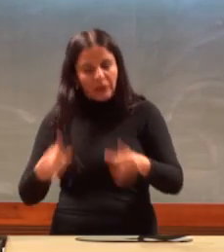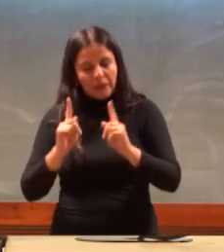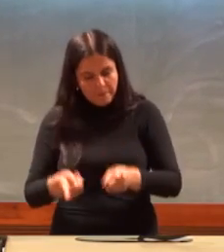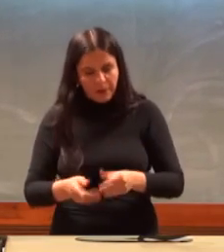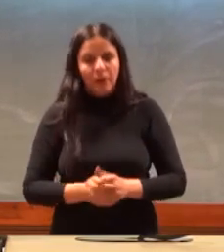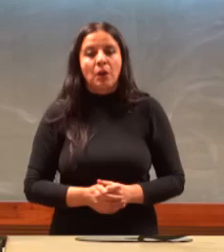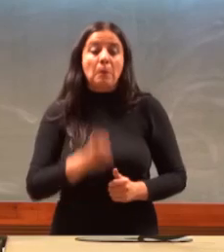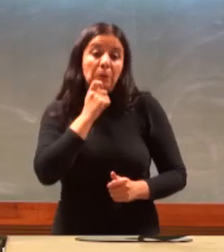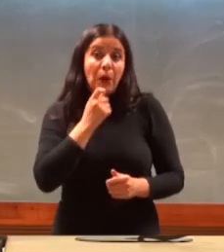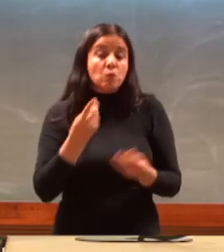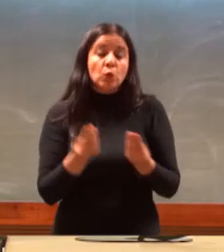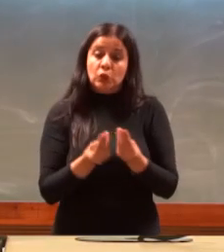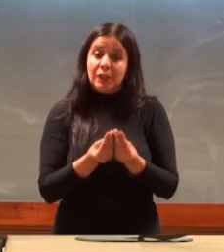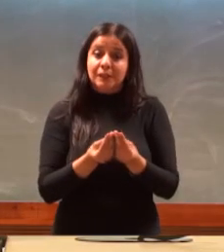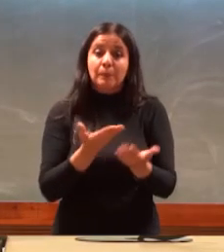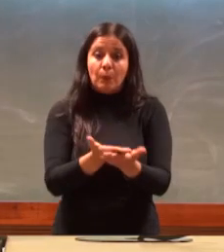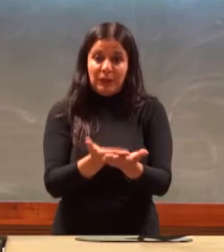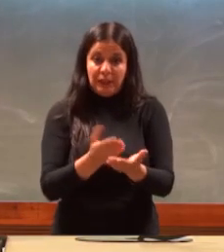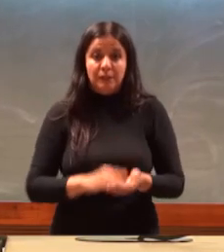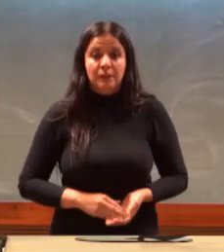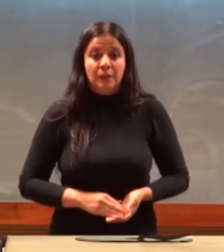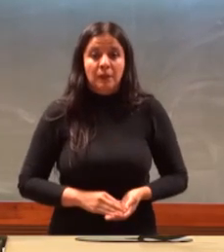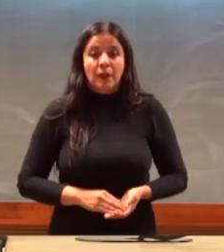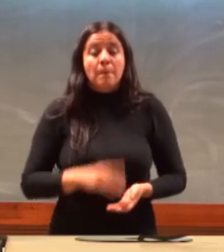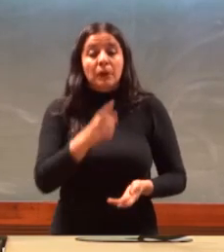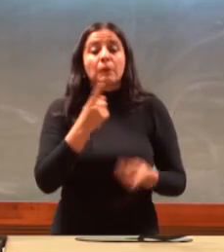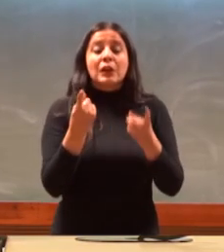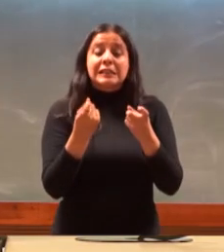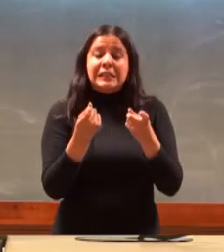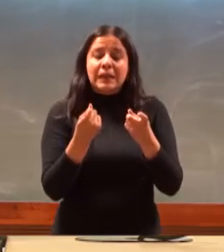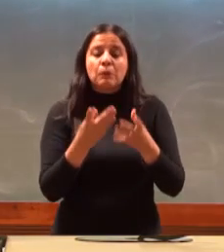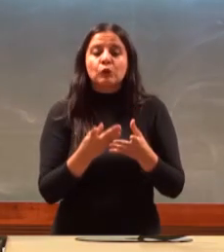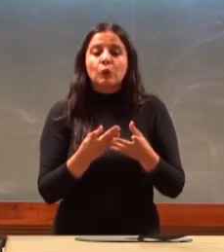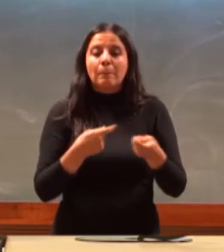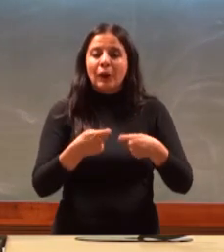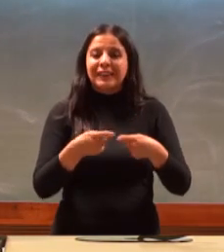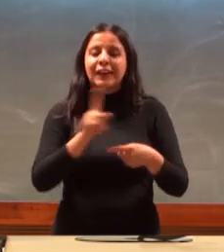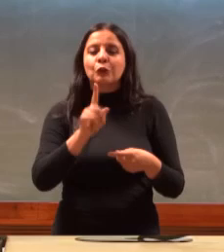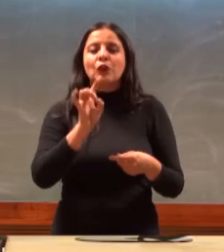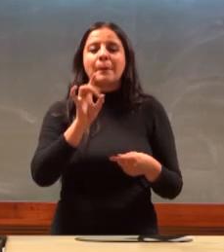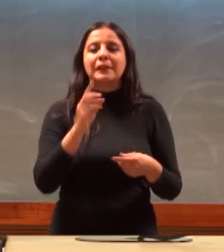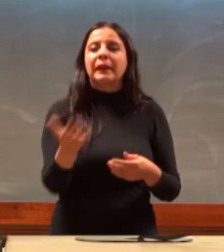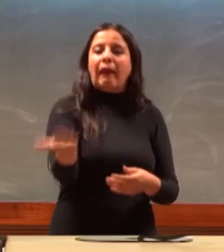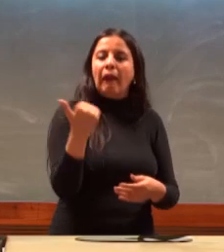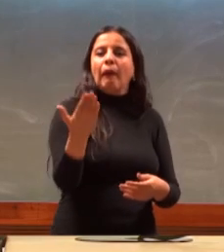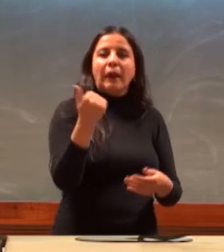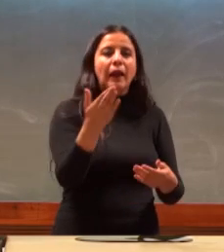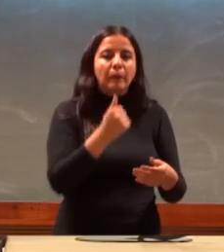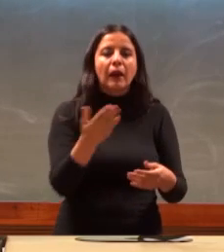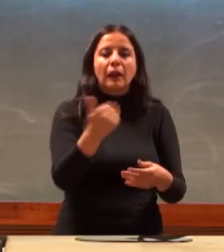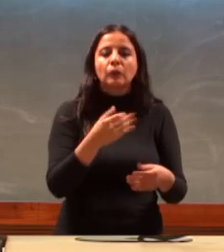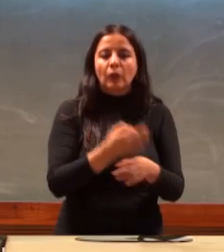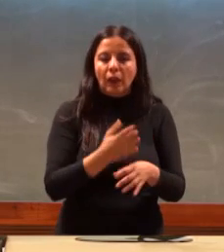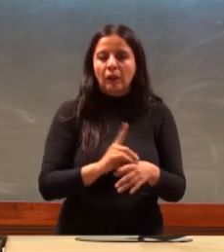al respecto una importante en este sentido necesitamos políticas que garanticen no solo el ingreso sino también la permanencia y el egreso de